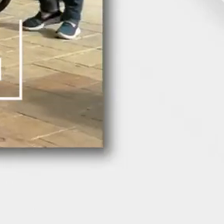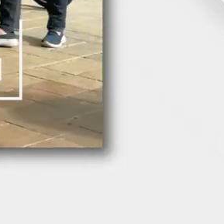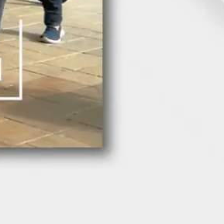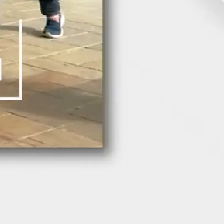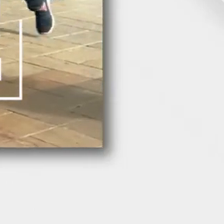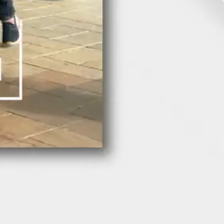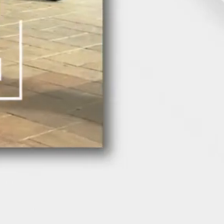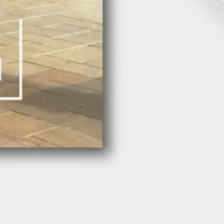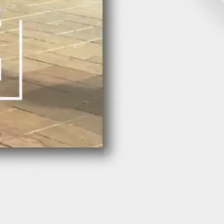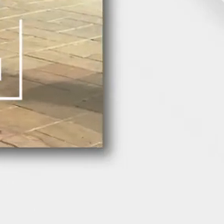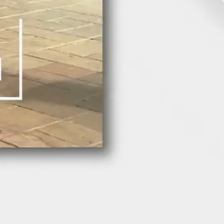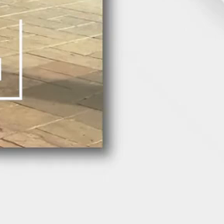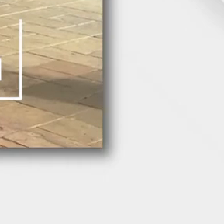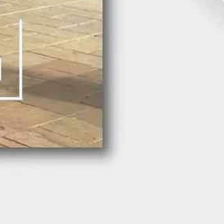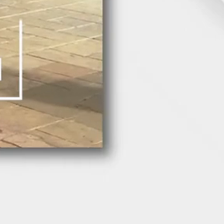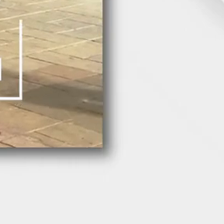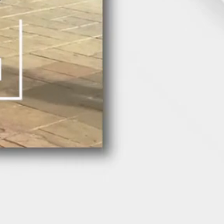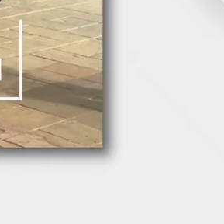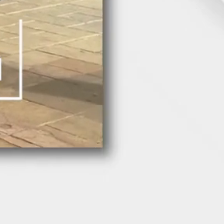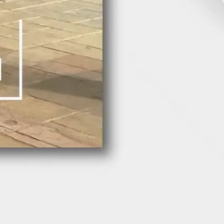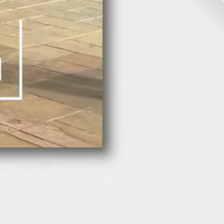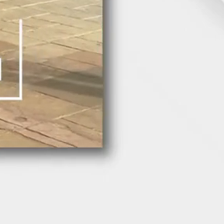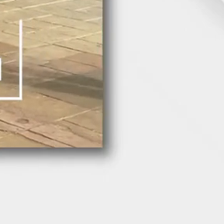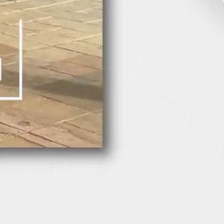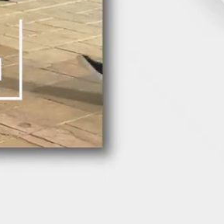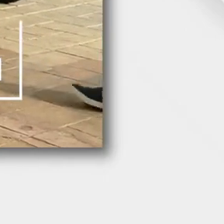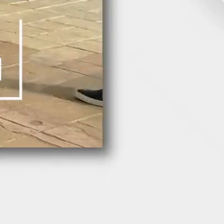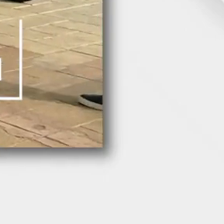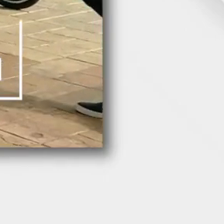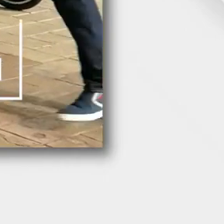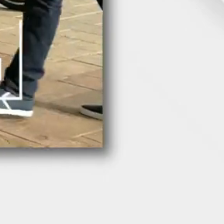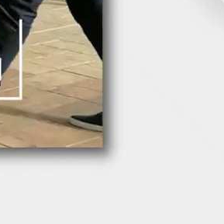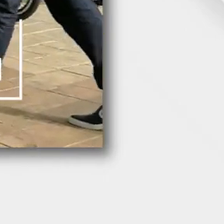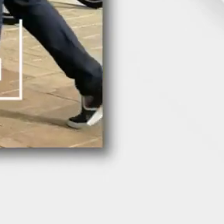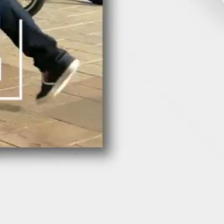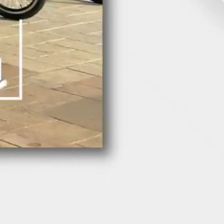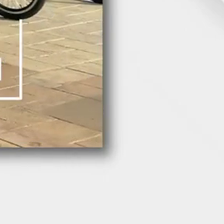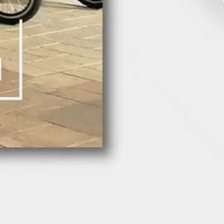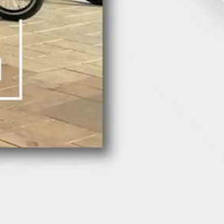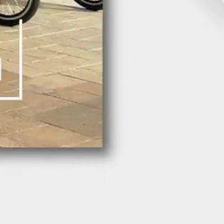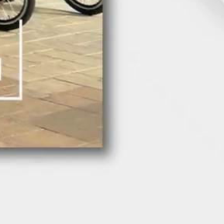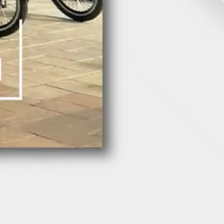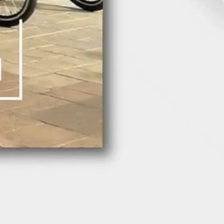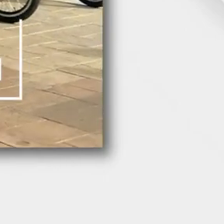more time to spend with your friends as well. I mean, you can hang out with your friend when you're sick.